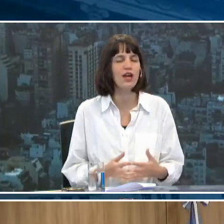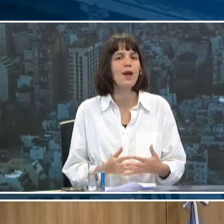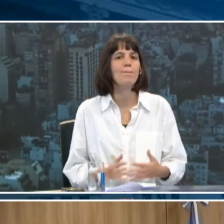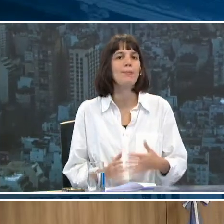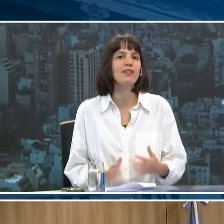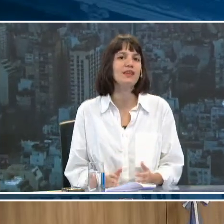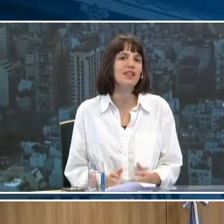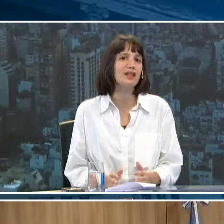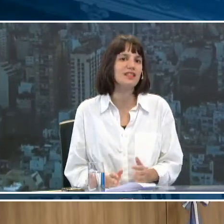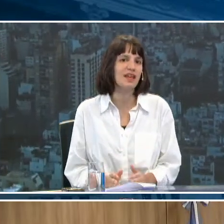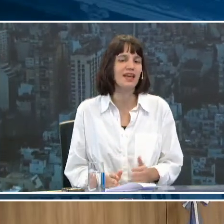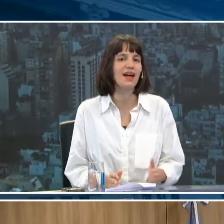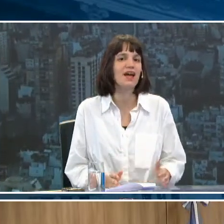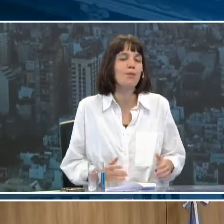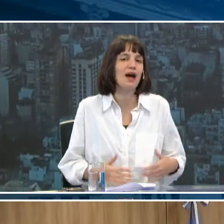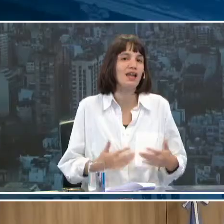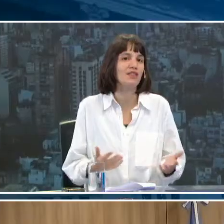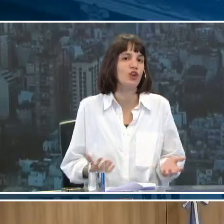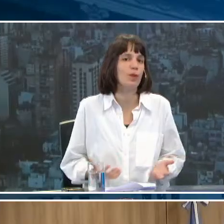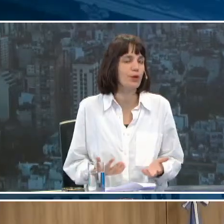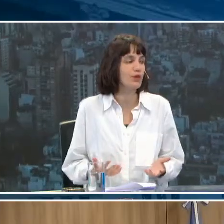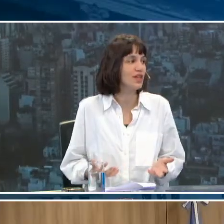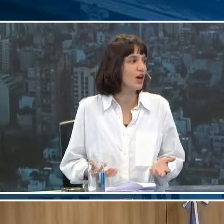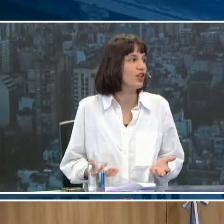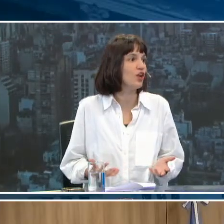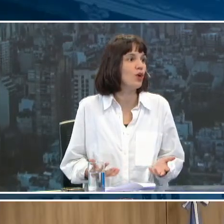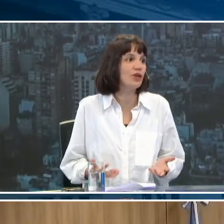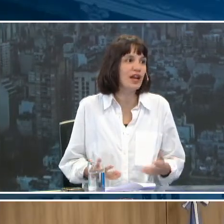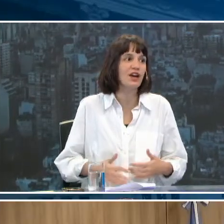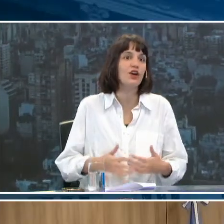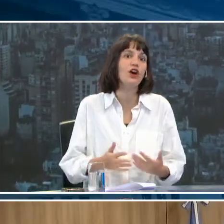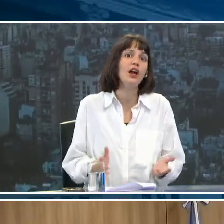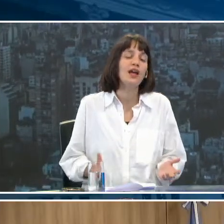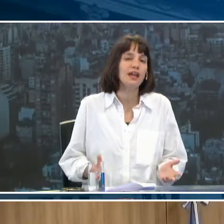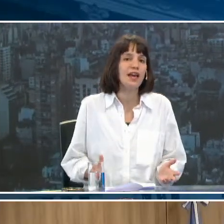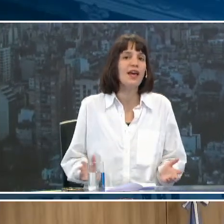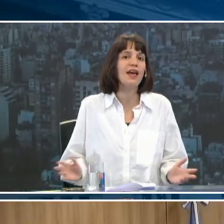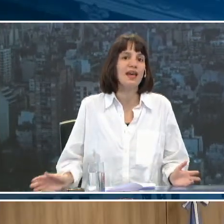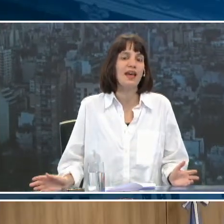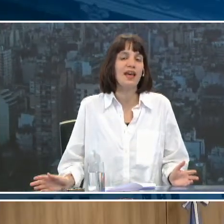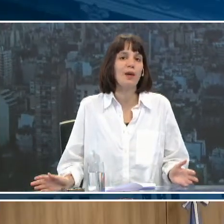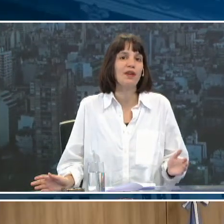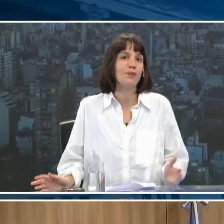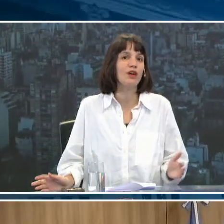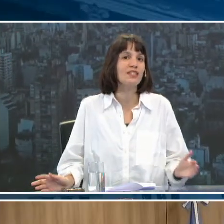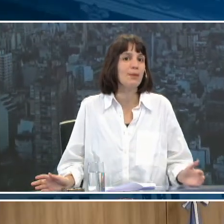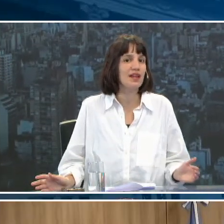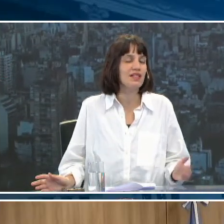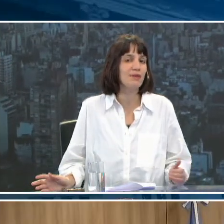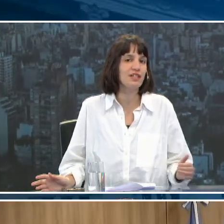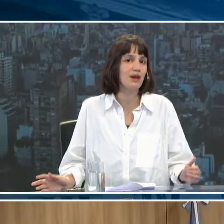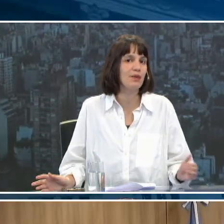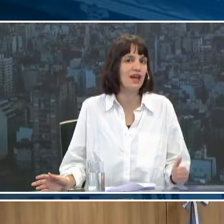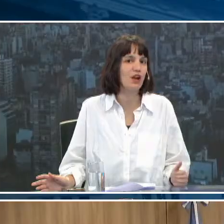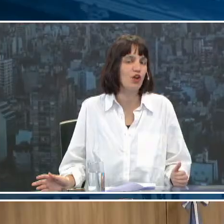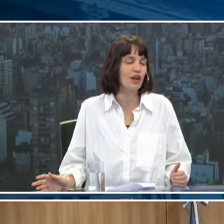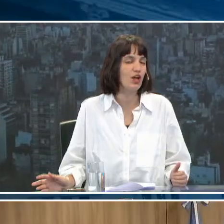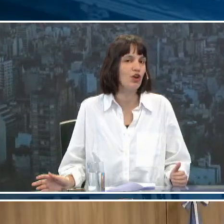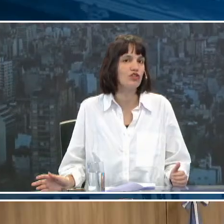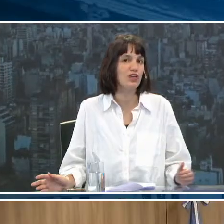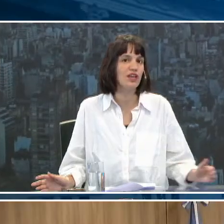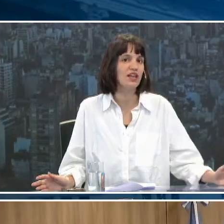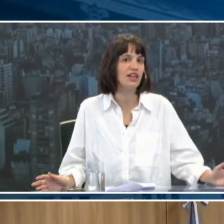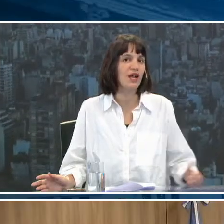Son medidas que caen mal entre los propios Claro, aliados del que te cuesta gobierno, explicar. que, a ver, Democracia para Siempre ya había